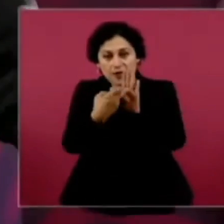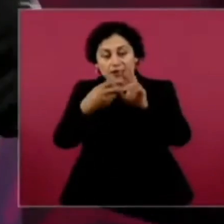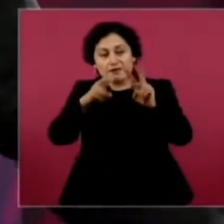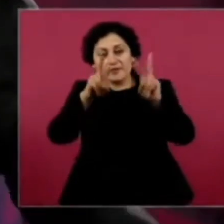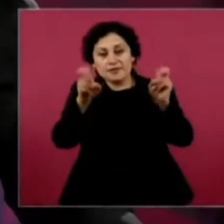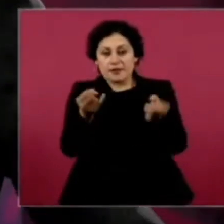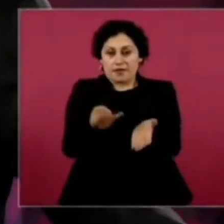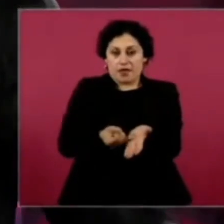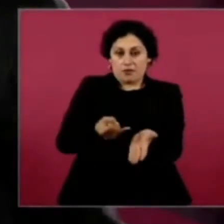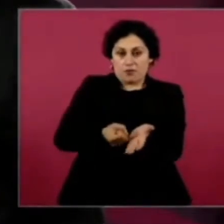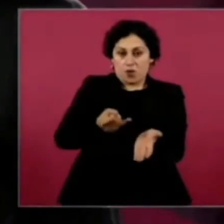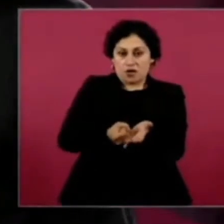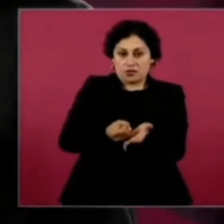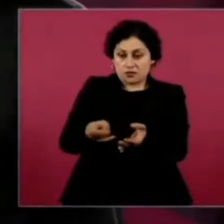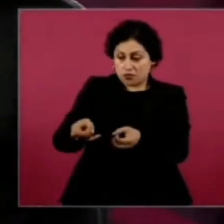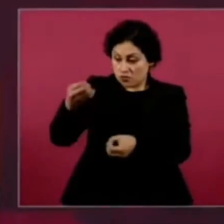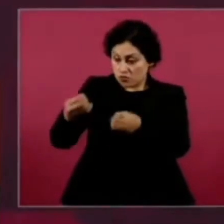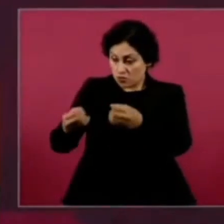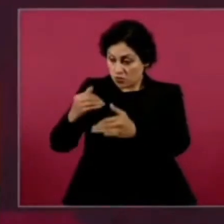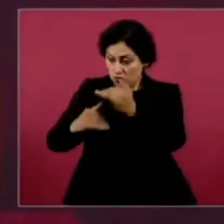¿A quién defienden?